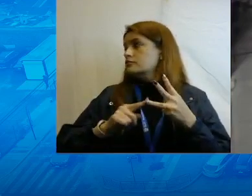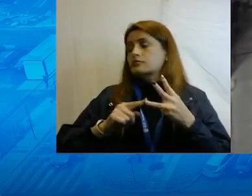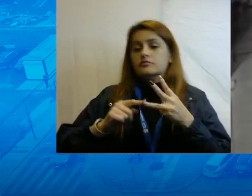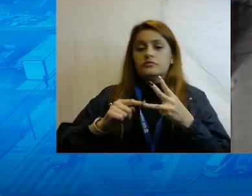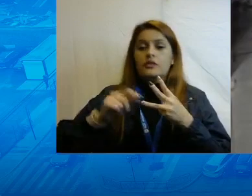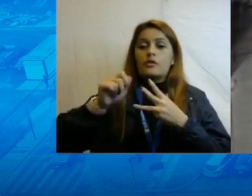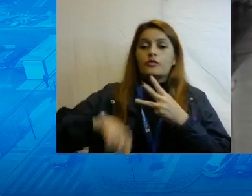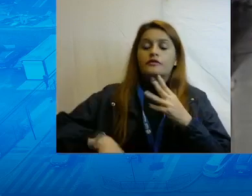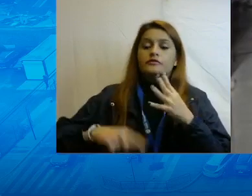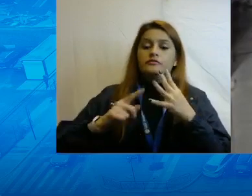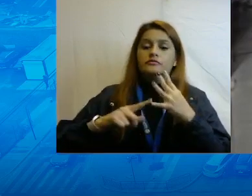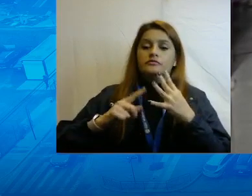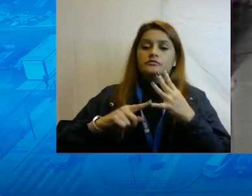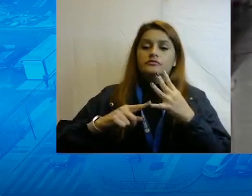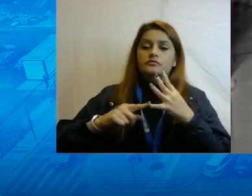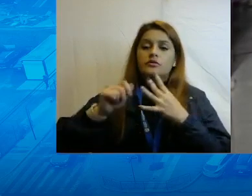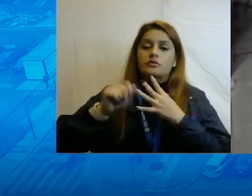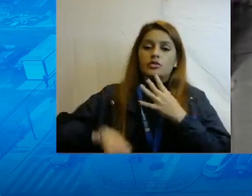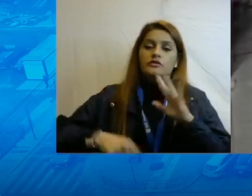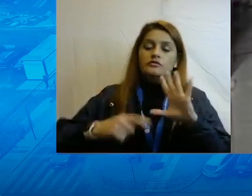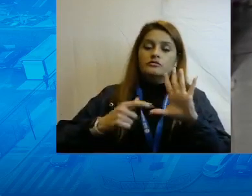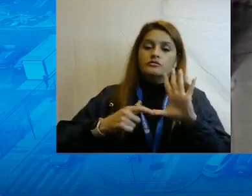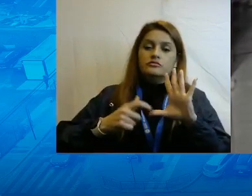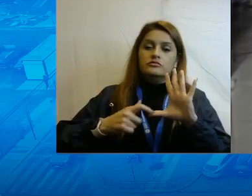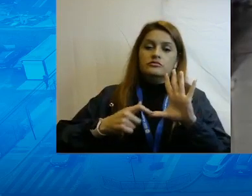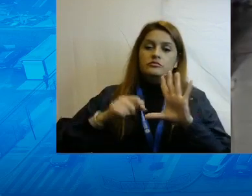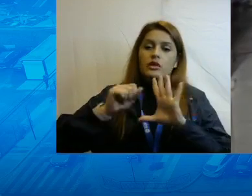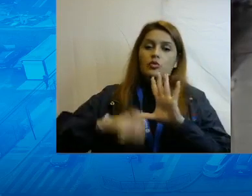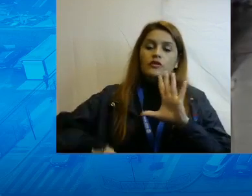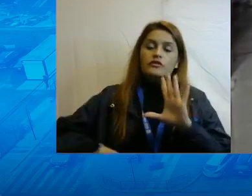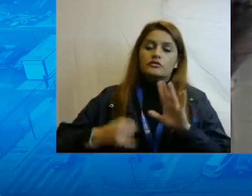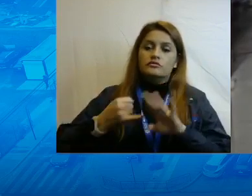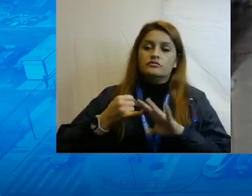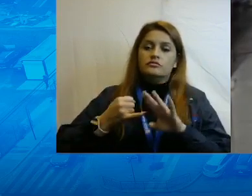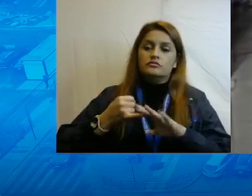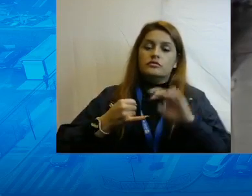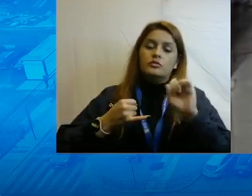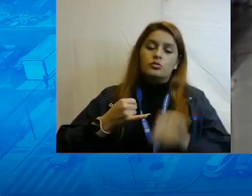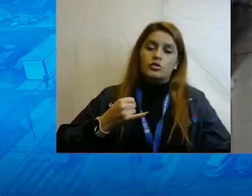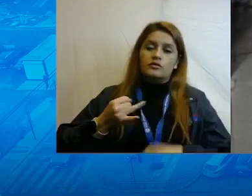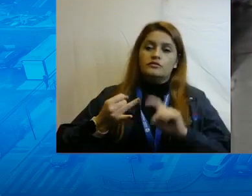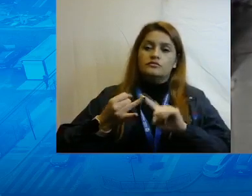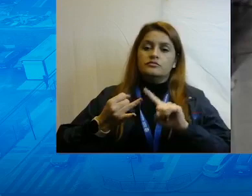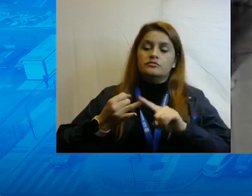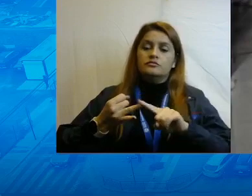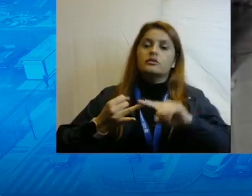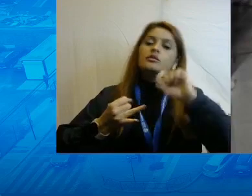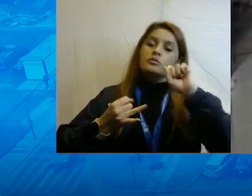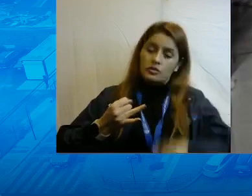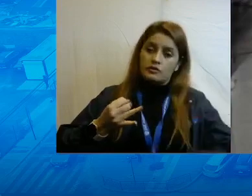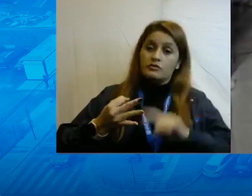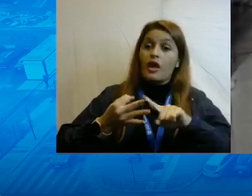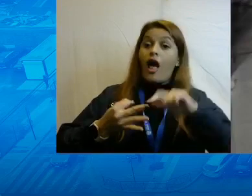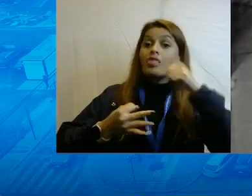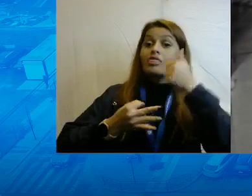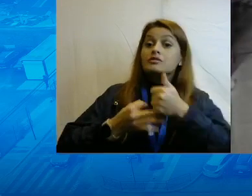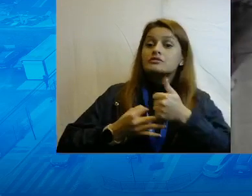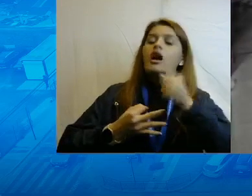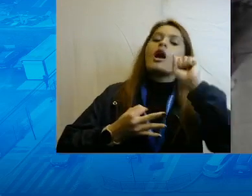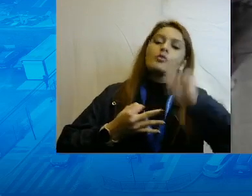Alarcón. Apruebo. Enríquez. Apruebo. Cavión. Apruebo. Pérez. Apruebo. Rojas. Alcaldesa.